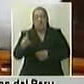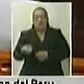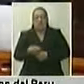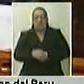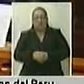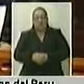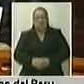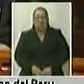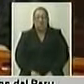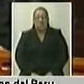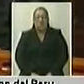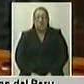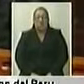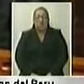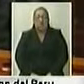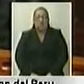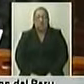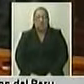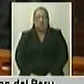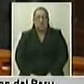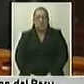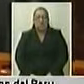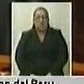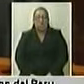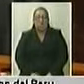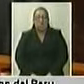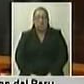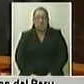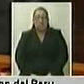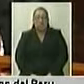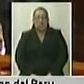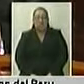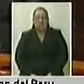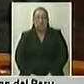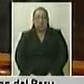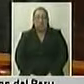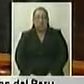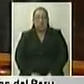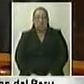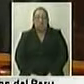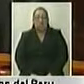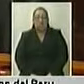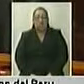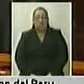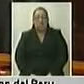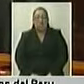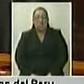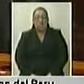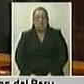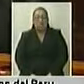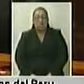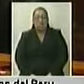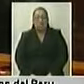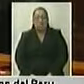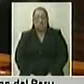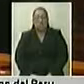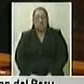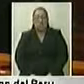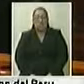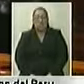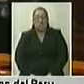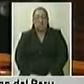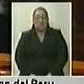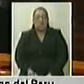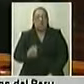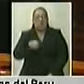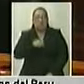mil. Presidente, definitivamente para nosotros es preocupante este tema, porque en el tema